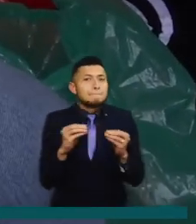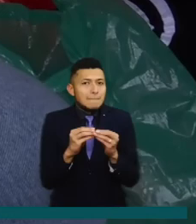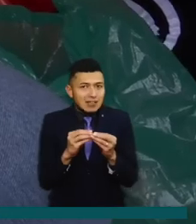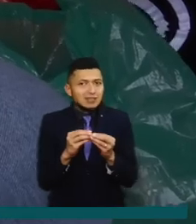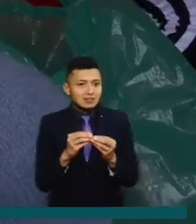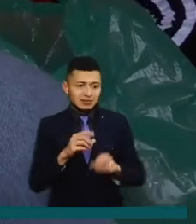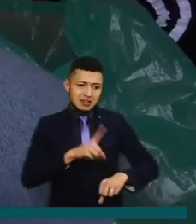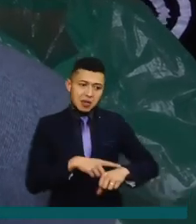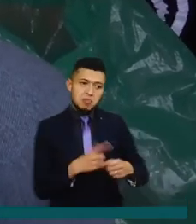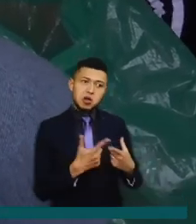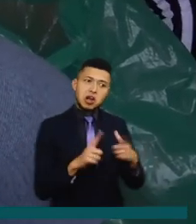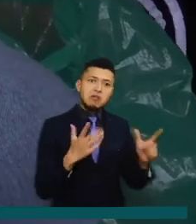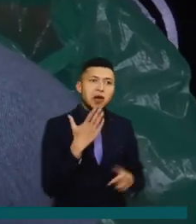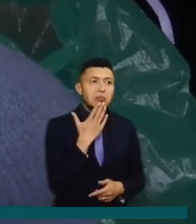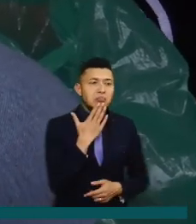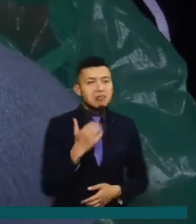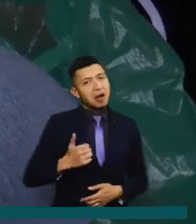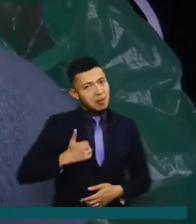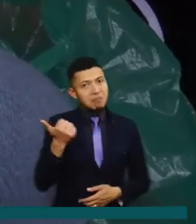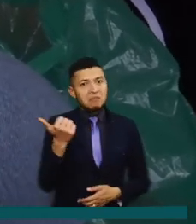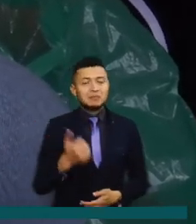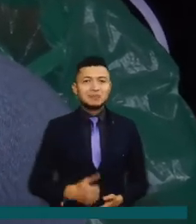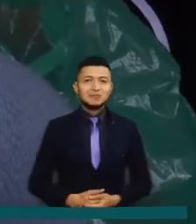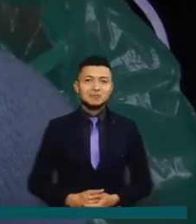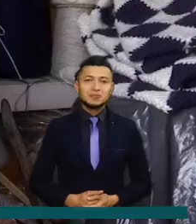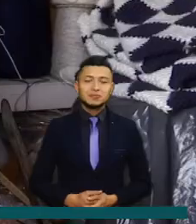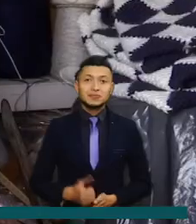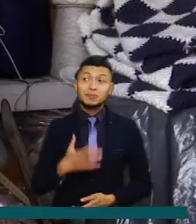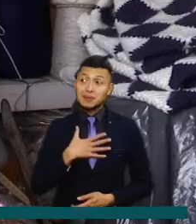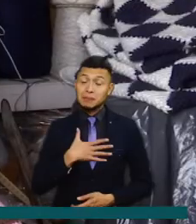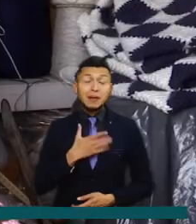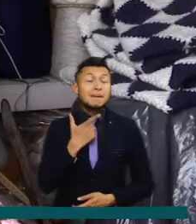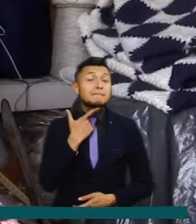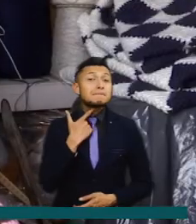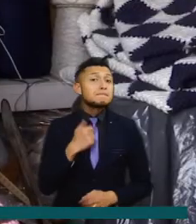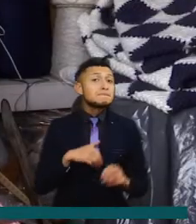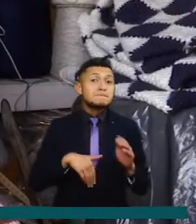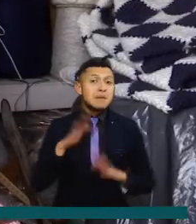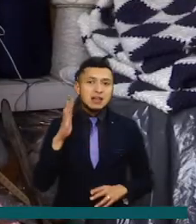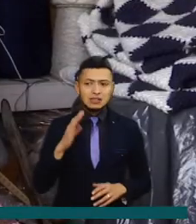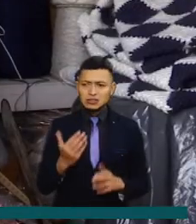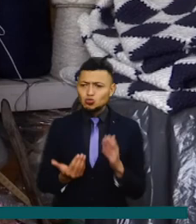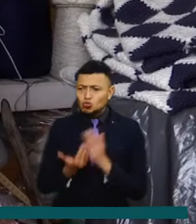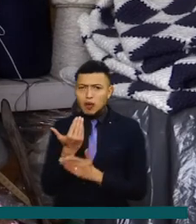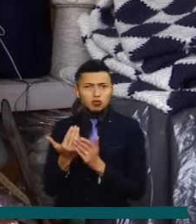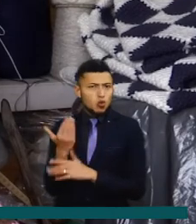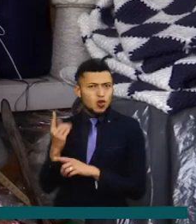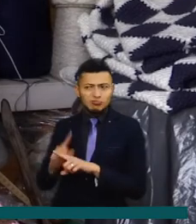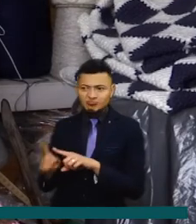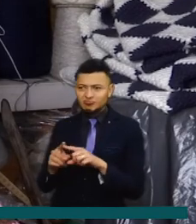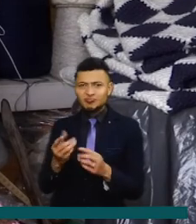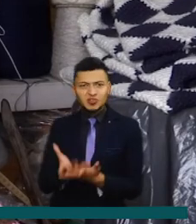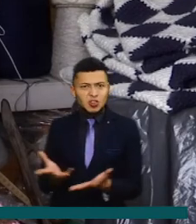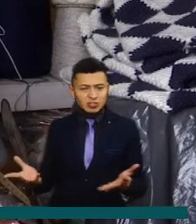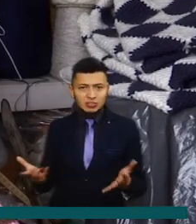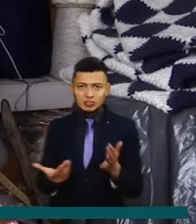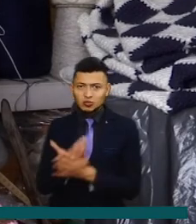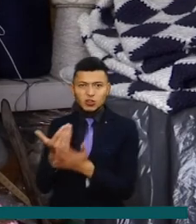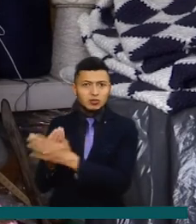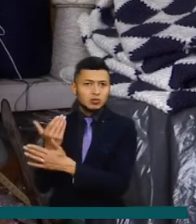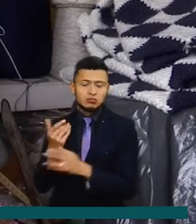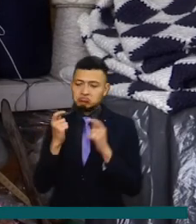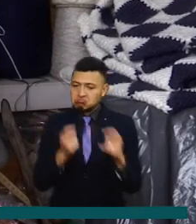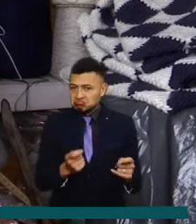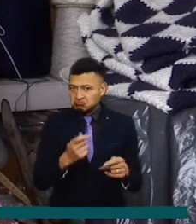así como aprovechar el tiempo libre. Lo que más me gusta hacer es cosas nuevas, lo que